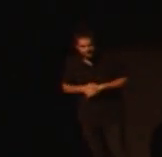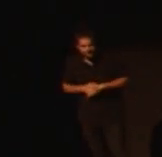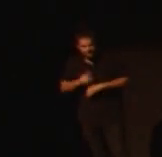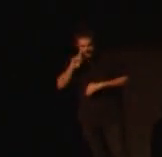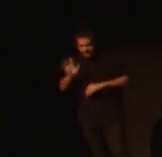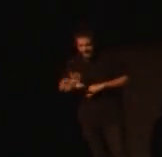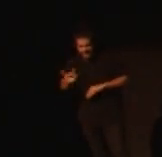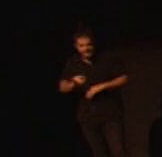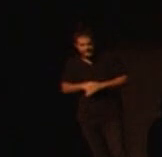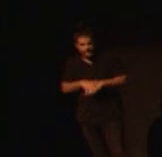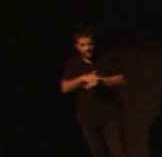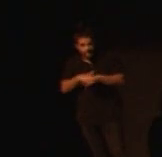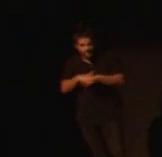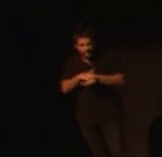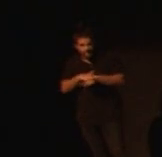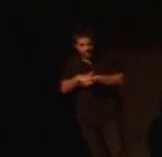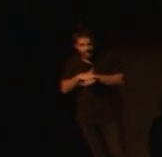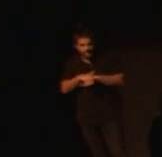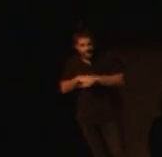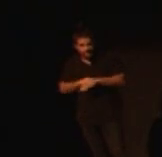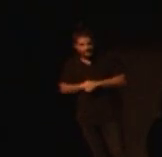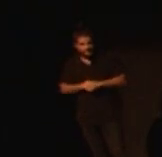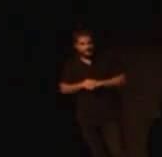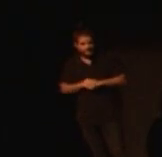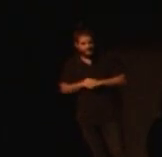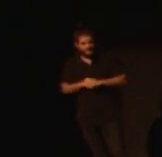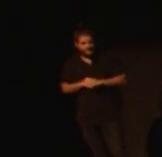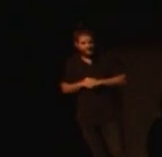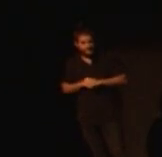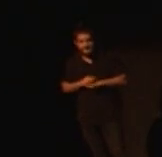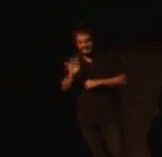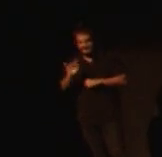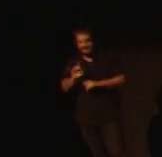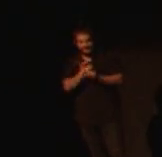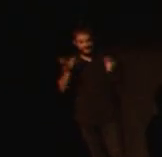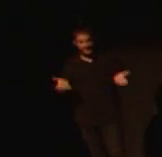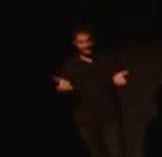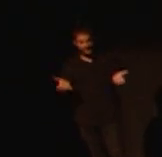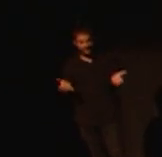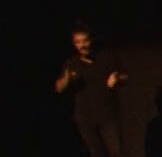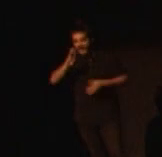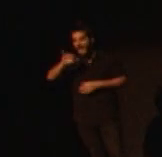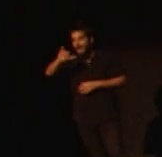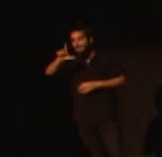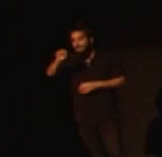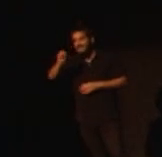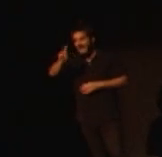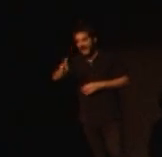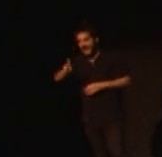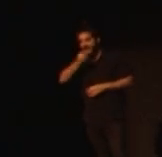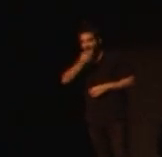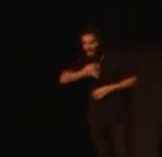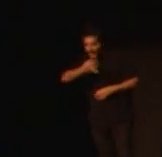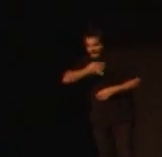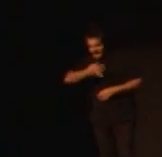sí. Perdón, tengo que pasar por aquí delante. Gracias. Efectivamente. Pilar, buenas tardes. Te pones aquí conmigo. Buenas tardes.